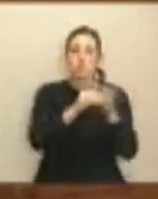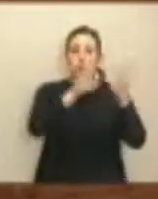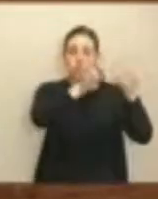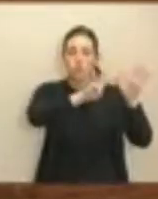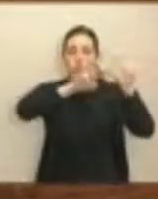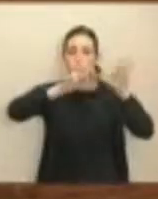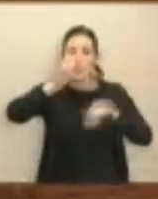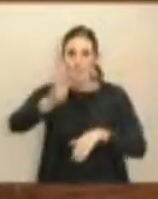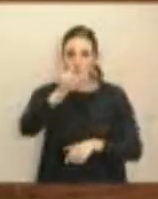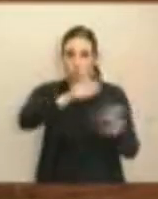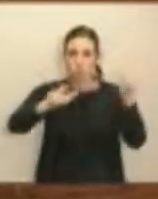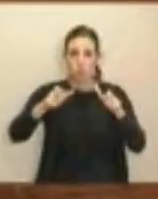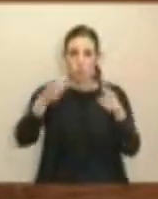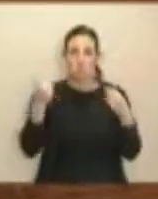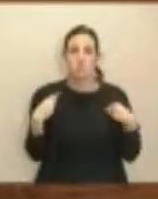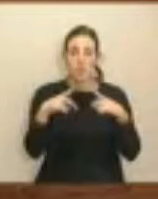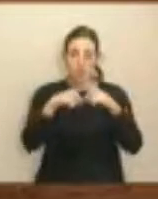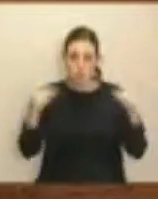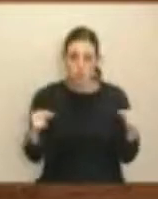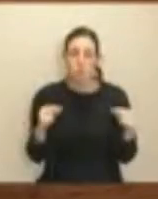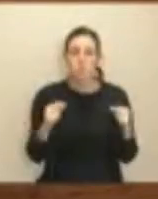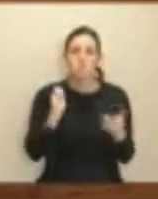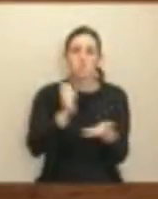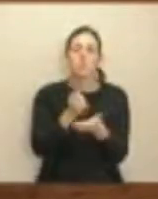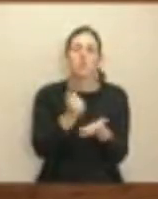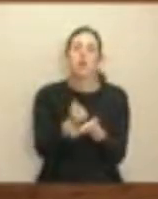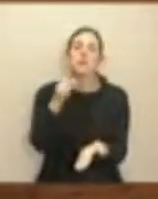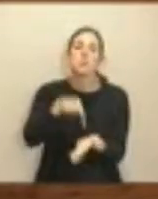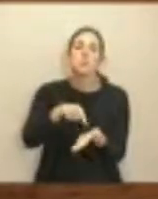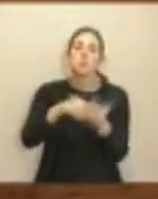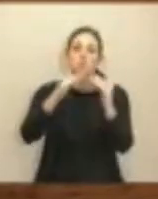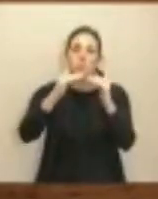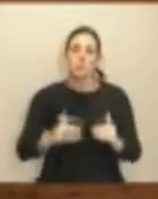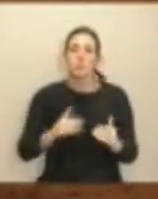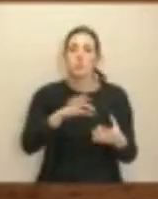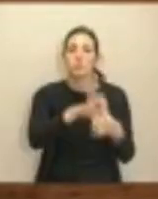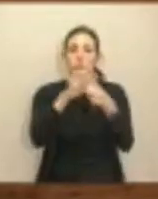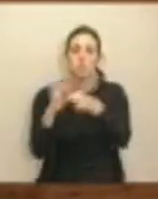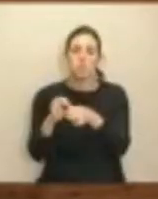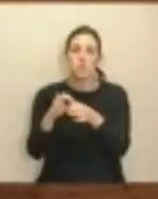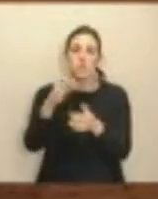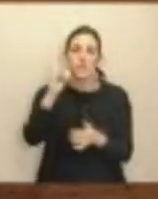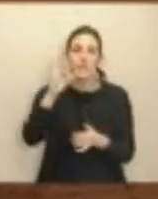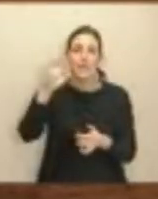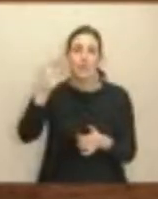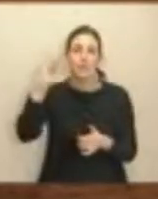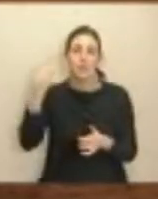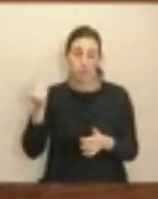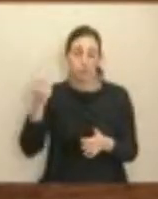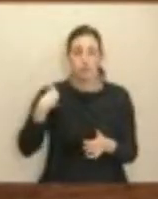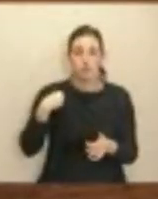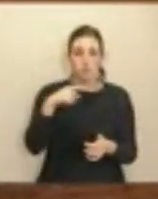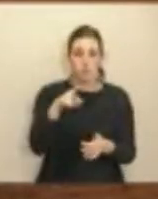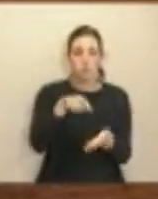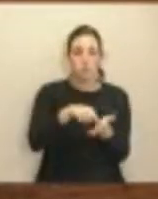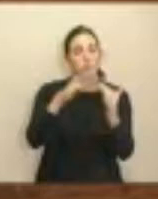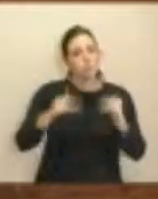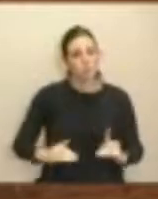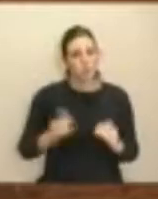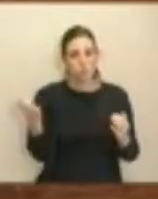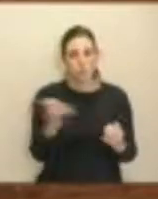513.883 asturianos, paguen menos impuestos en el impuesto sobre la renta de las personas